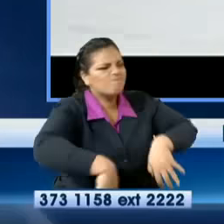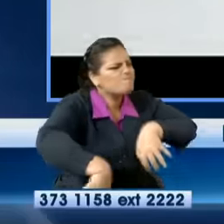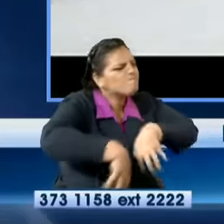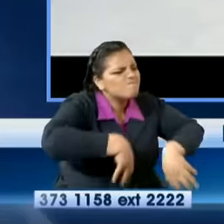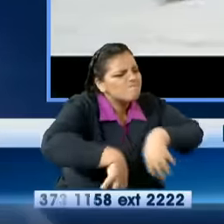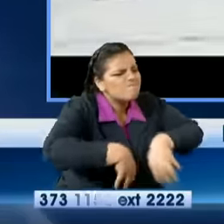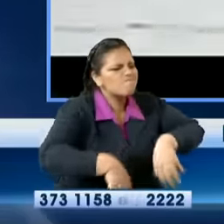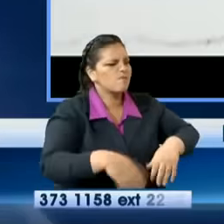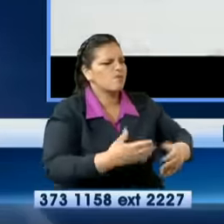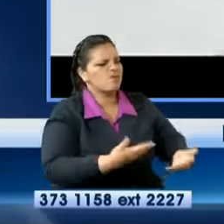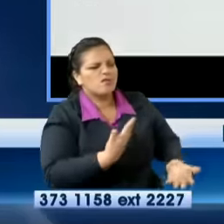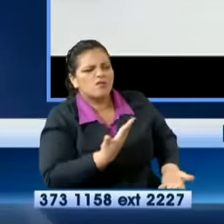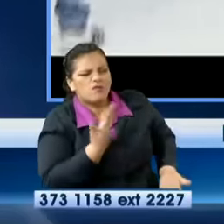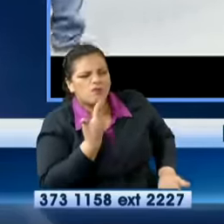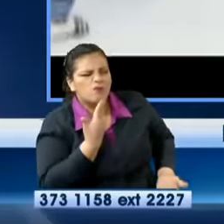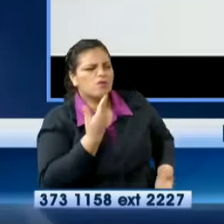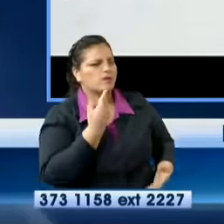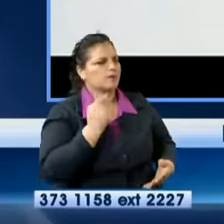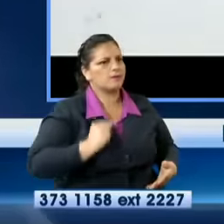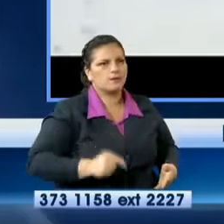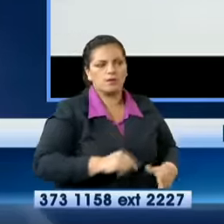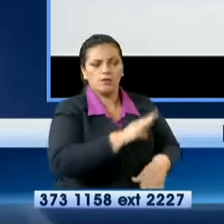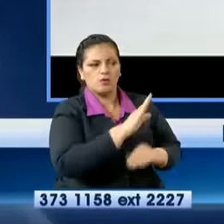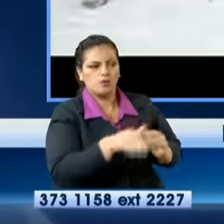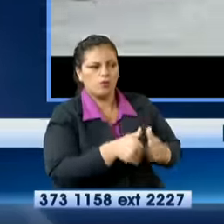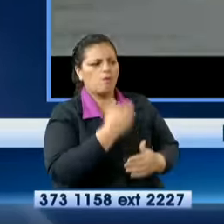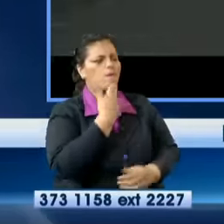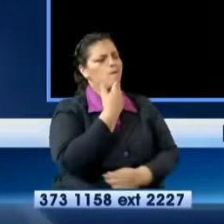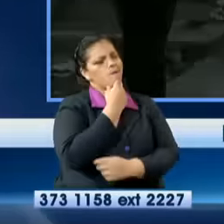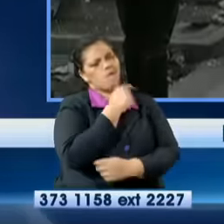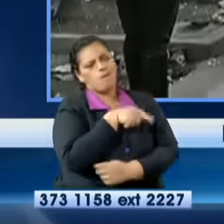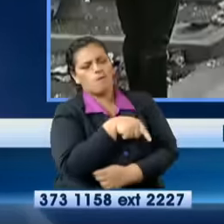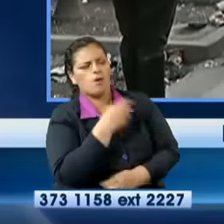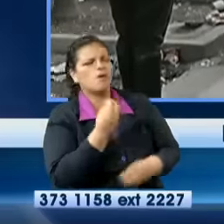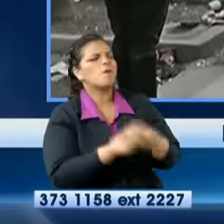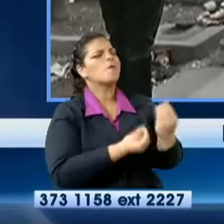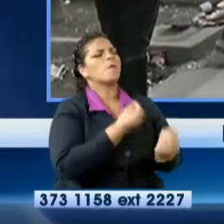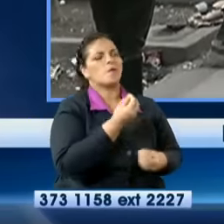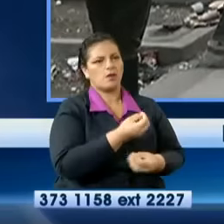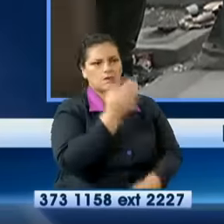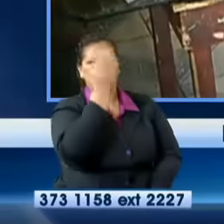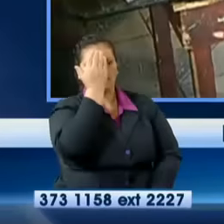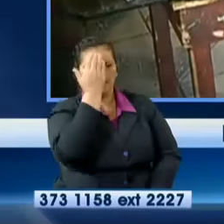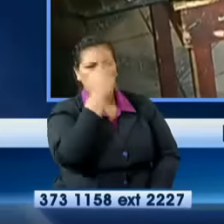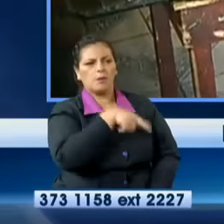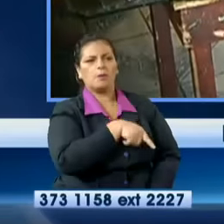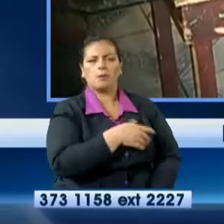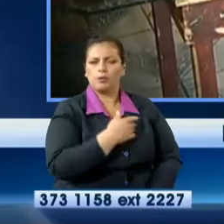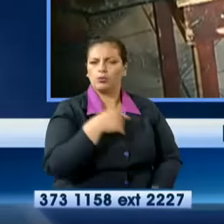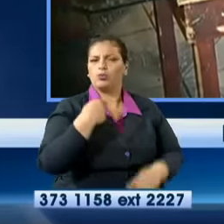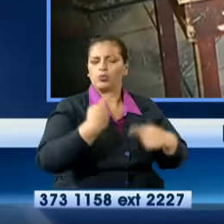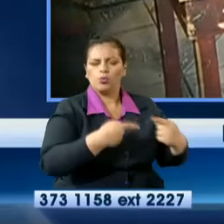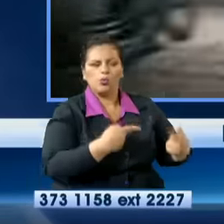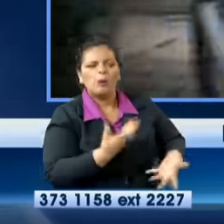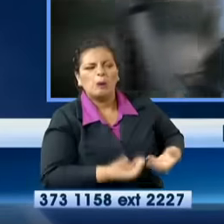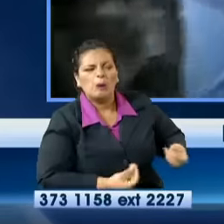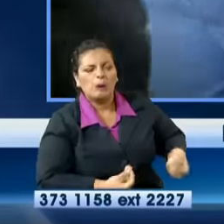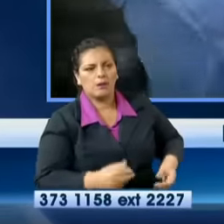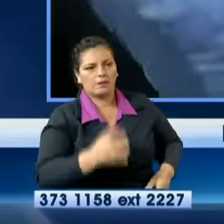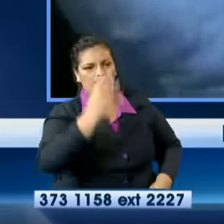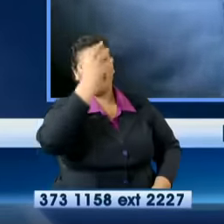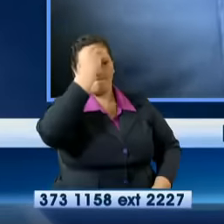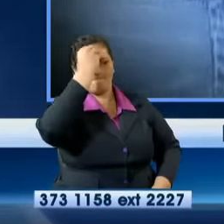las potenciales víctimas, y que conocen al detalle las debilidades de sus movimientos, de la rutina que tienen. Y ahí ellos. Viene una recomendación que usted puede hacer,